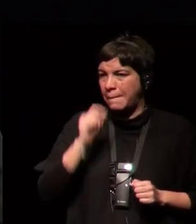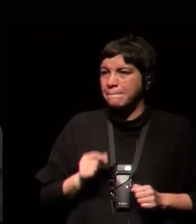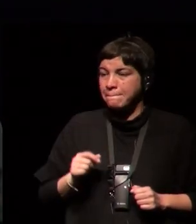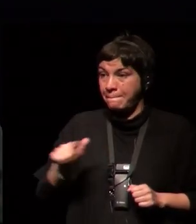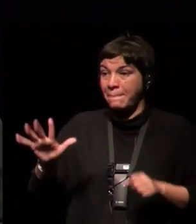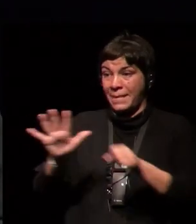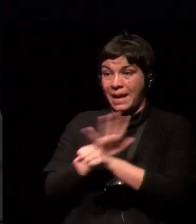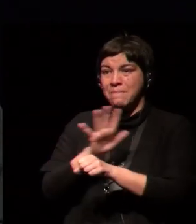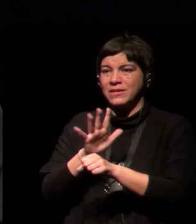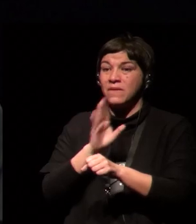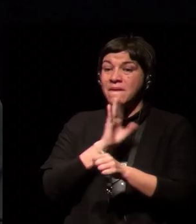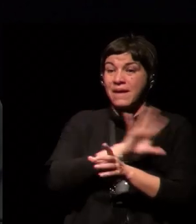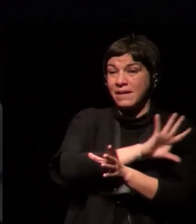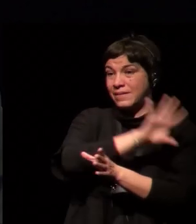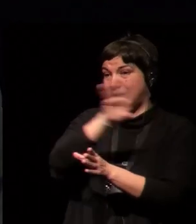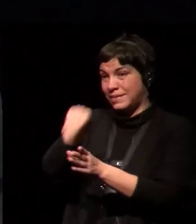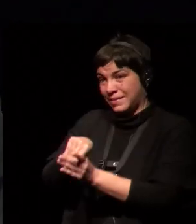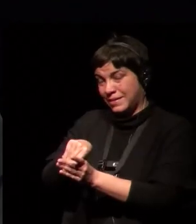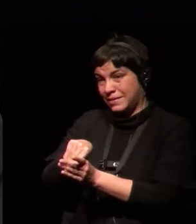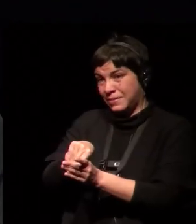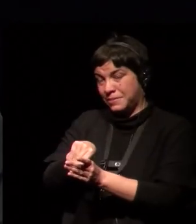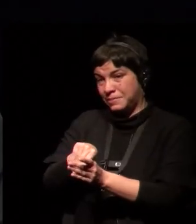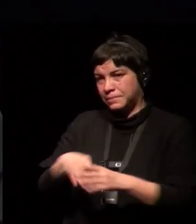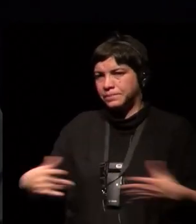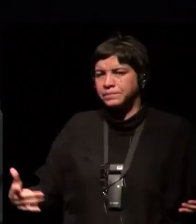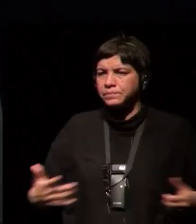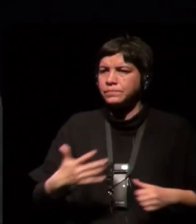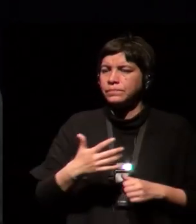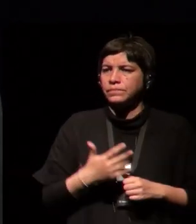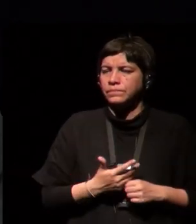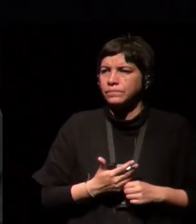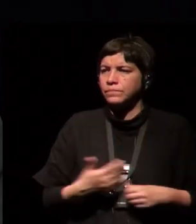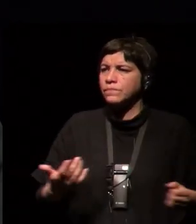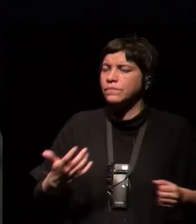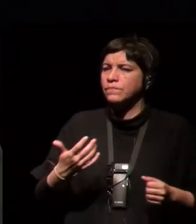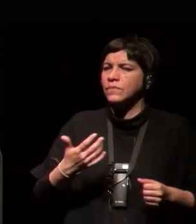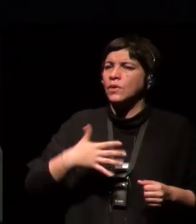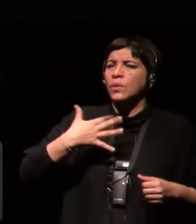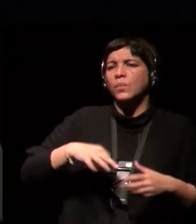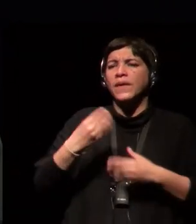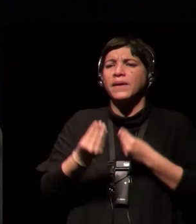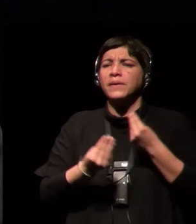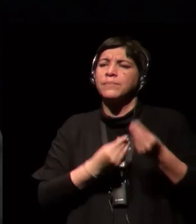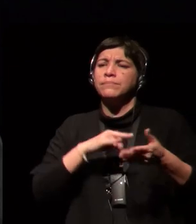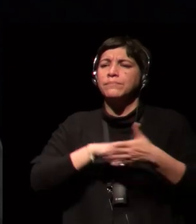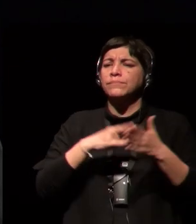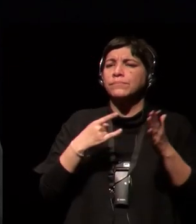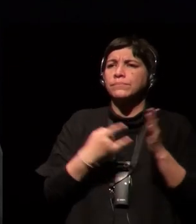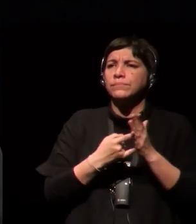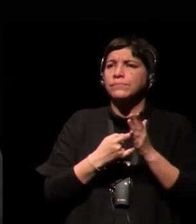Bueno, ¿cómo, por tanto, podemos llevar a cabo estos proyectos y conseguir buenos resultados, es decir, que